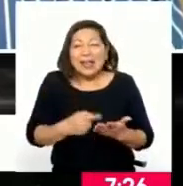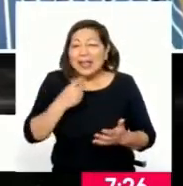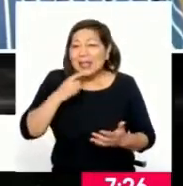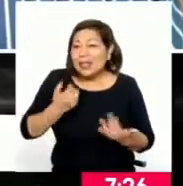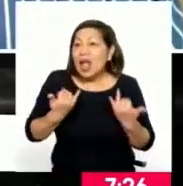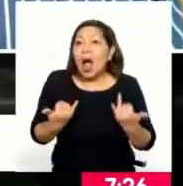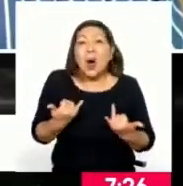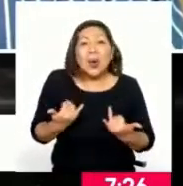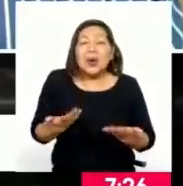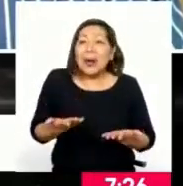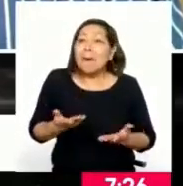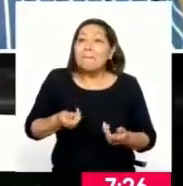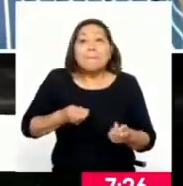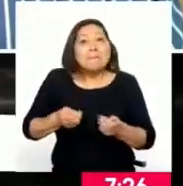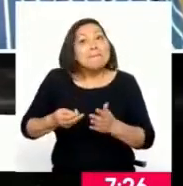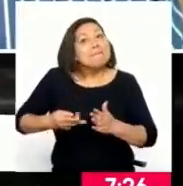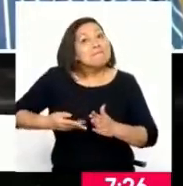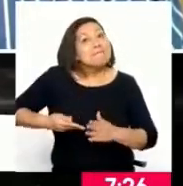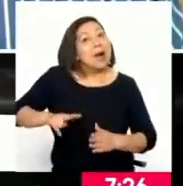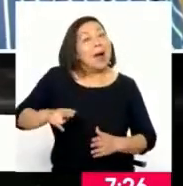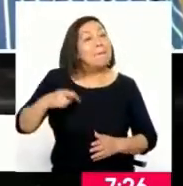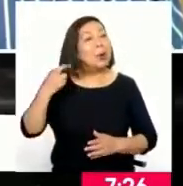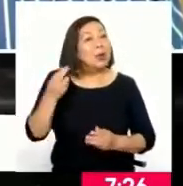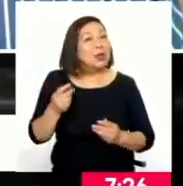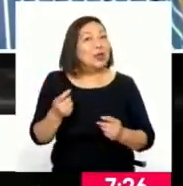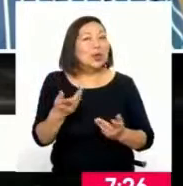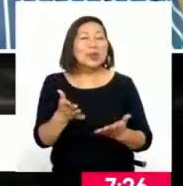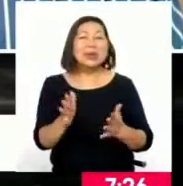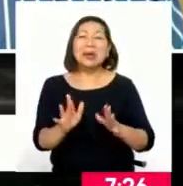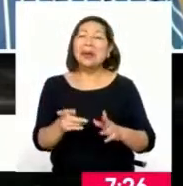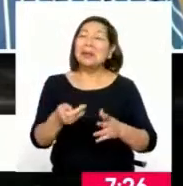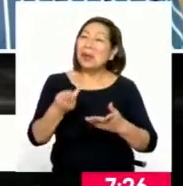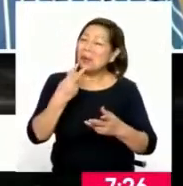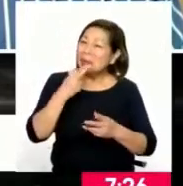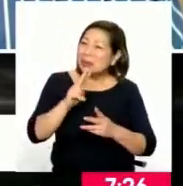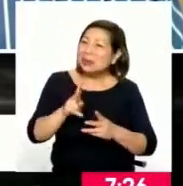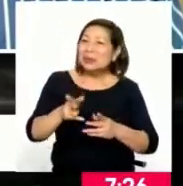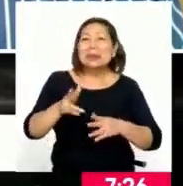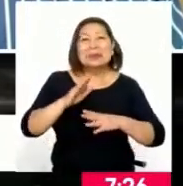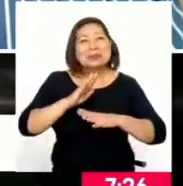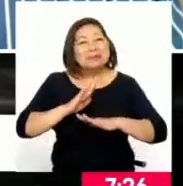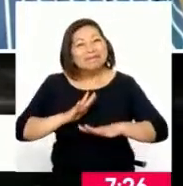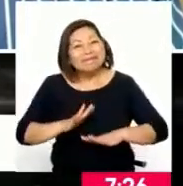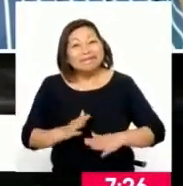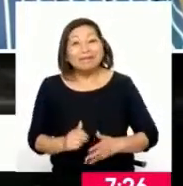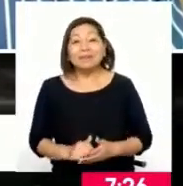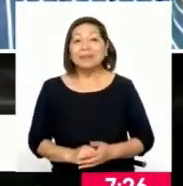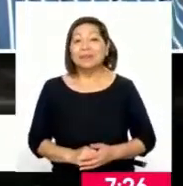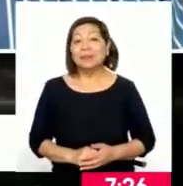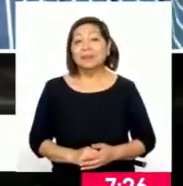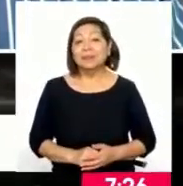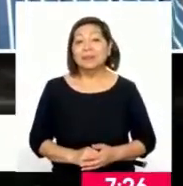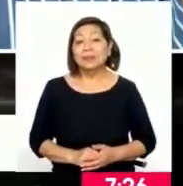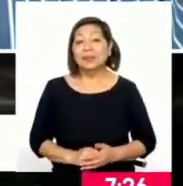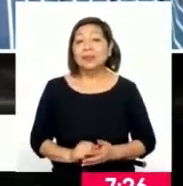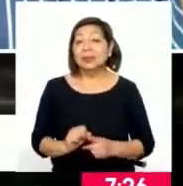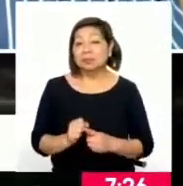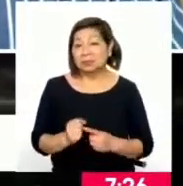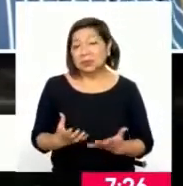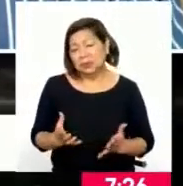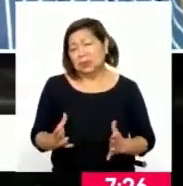necesita en estos momentos es un manejo entre política y técnica para poder incluso hacerle frente a esta convulsión política y social.